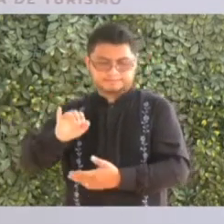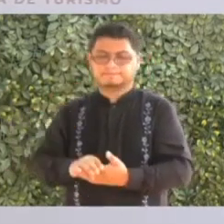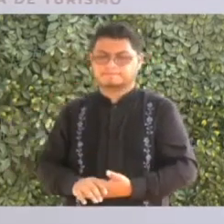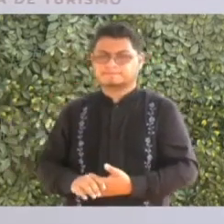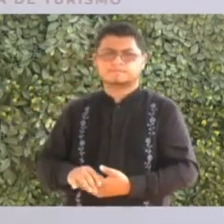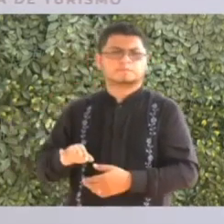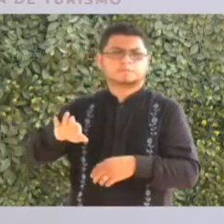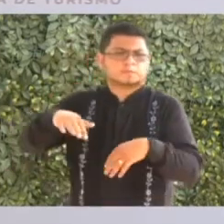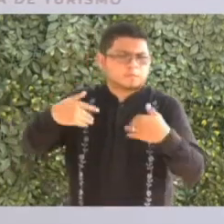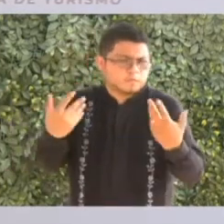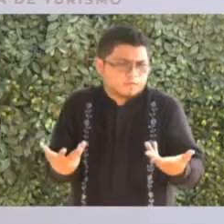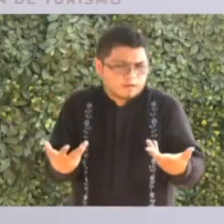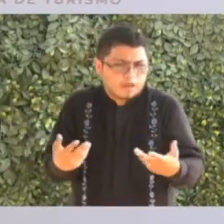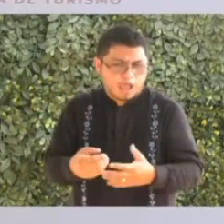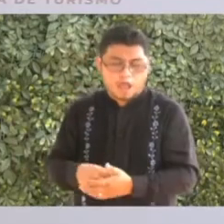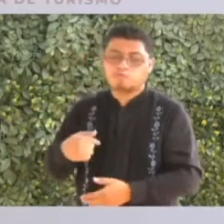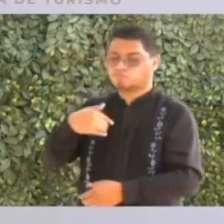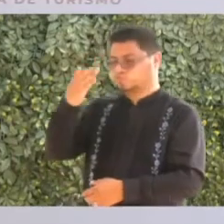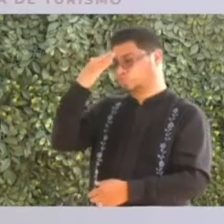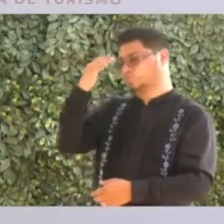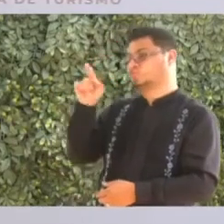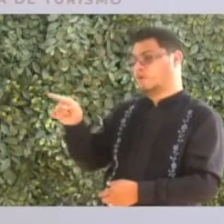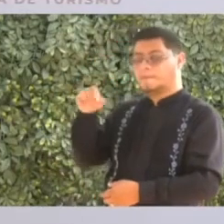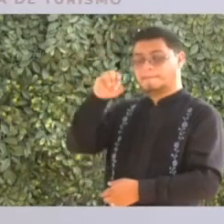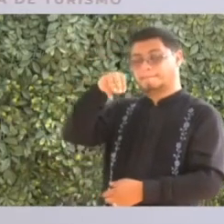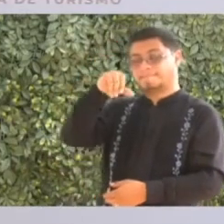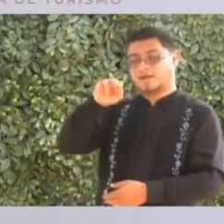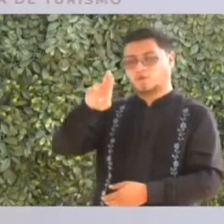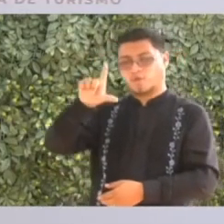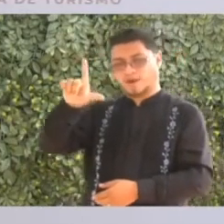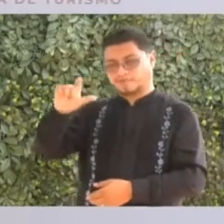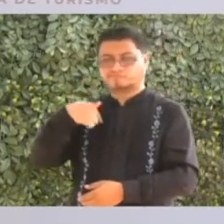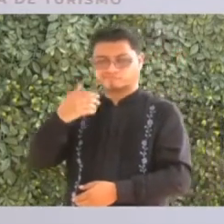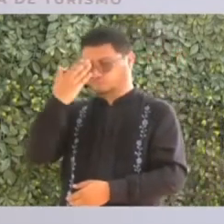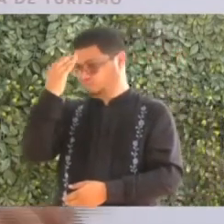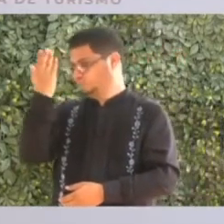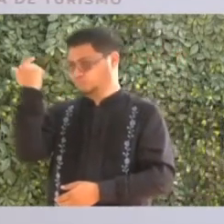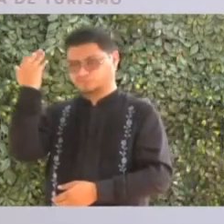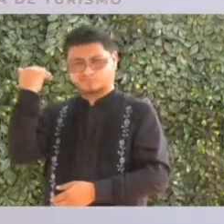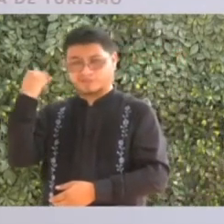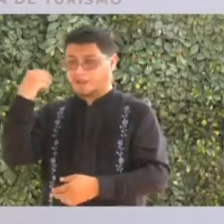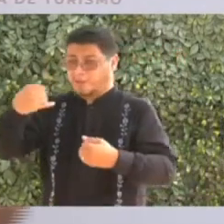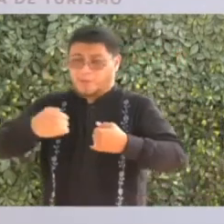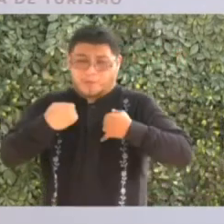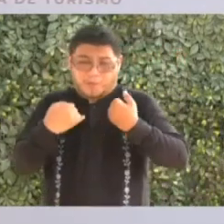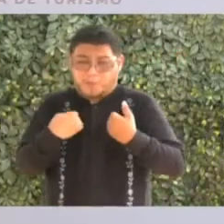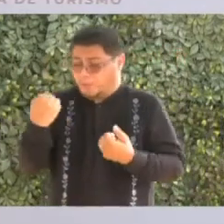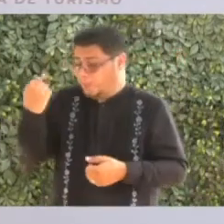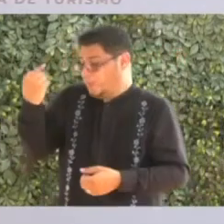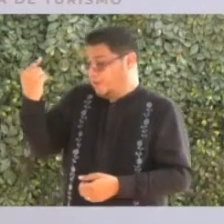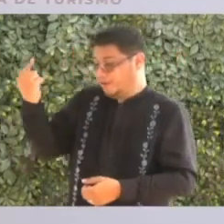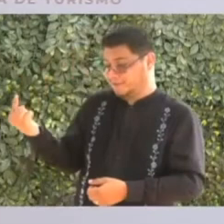porque conocí a Manuel, ya lo dije en una ocasión, muy jovencito.